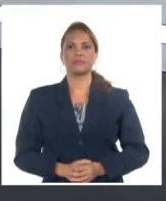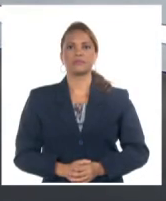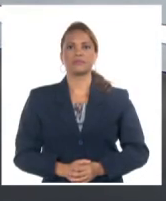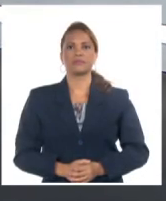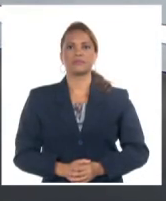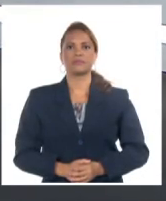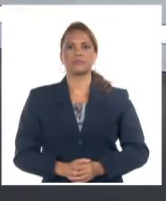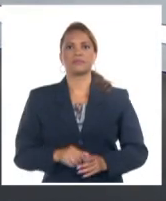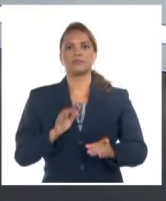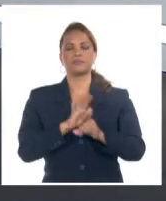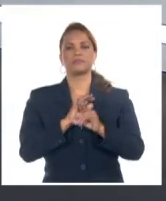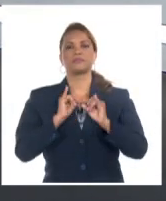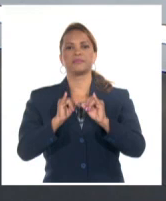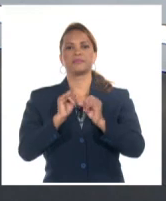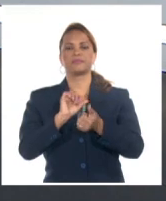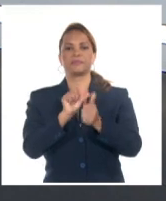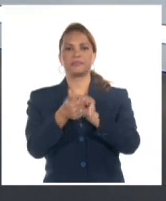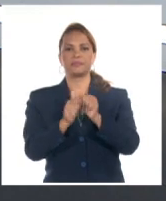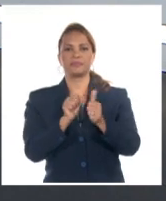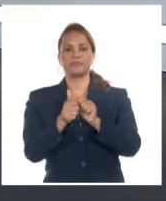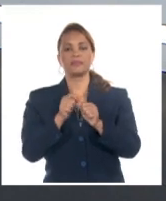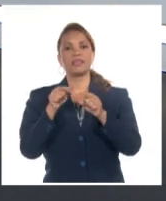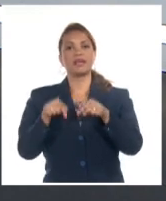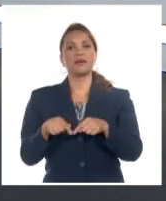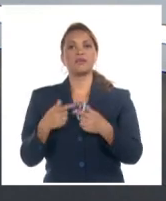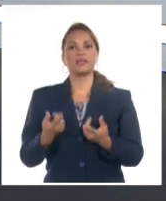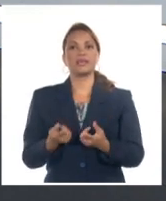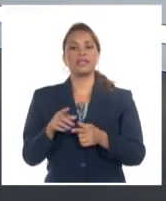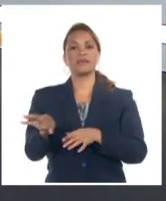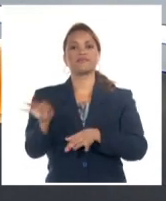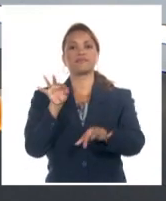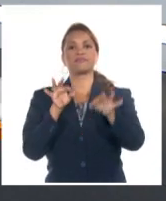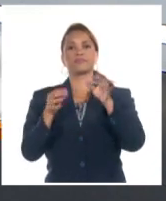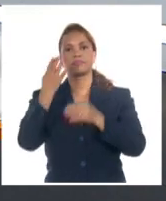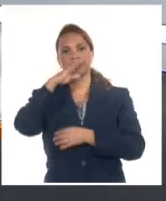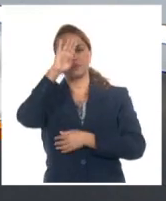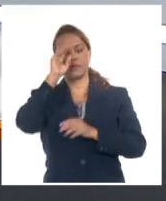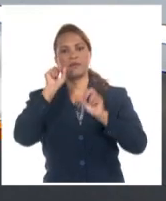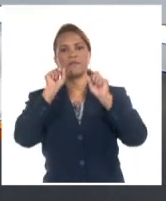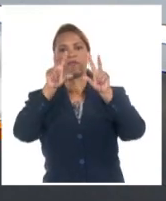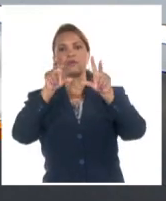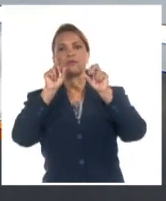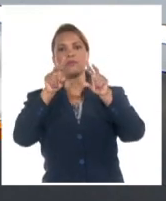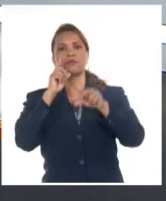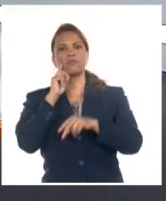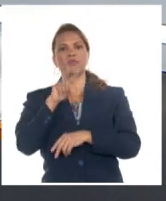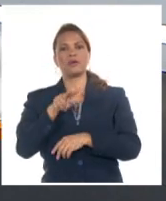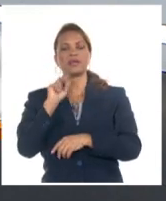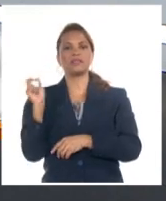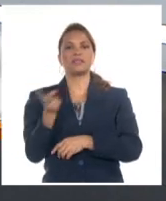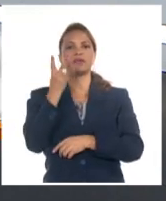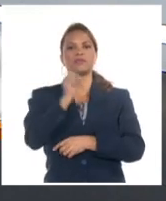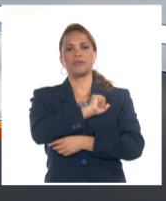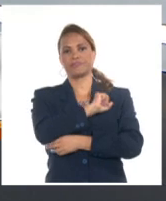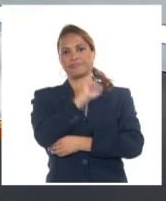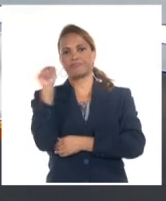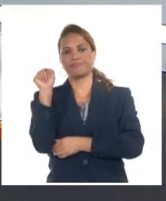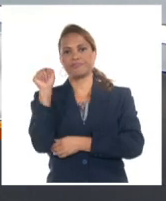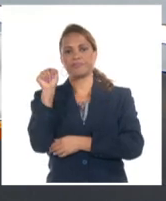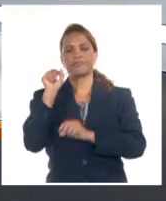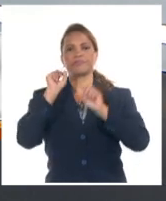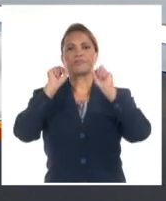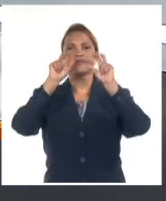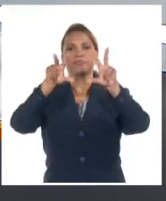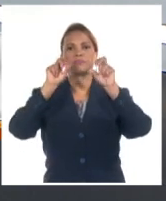Comenzamos con los deportes. En estos momentos, la selección cubana de voleibol busca su segunda victoria en el torneo preolímpico